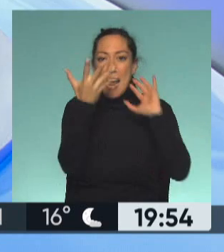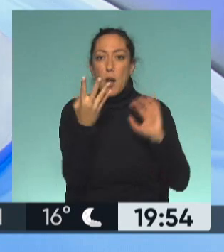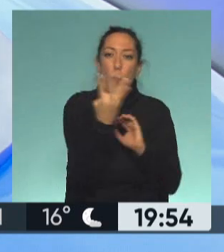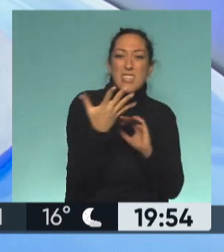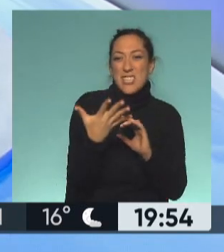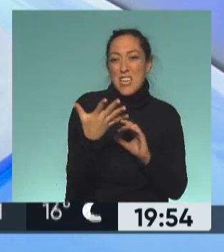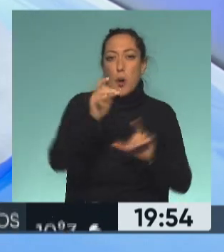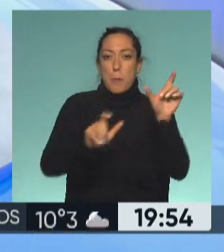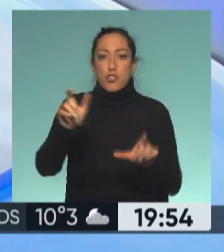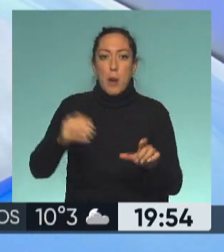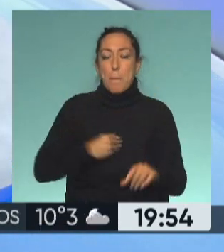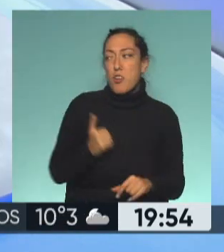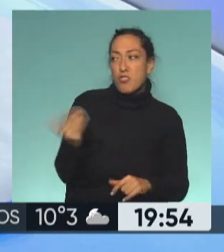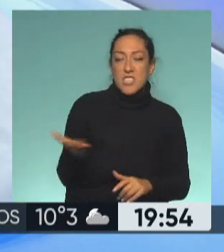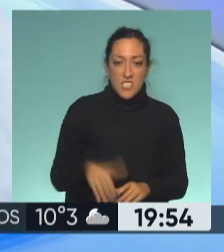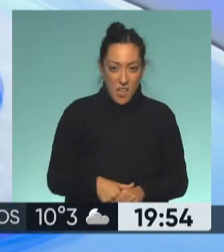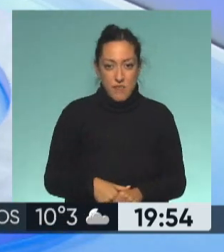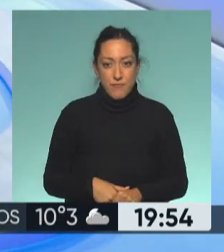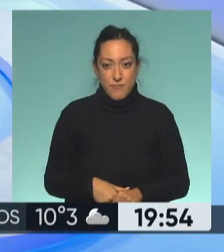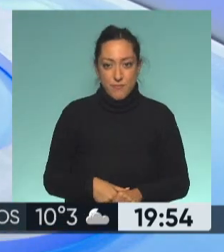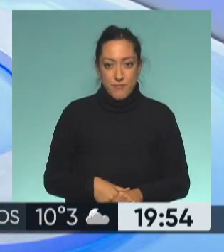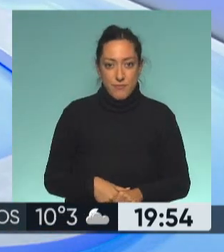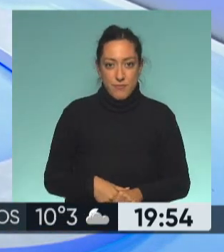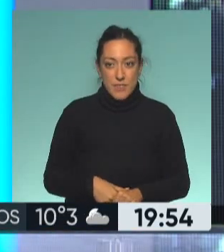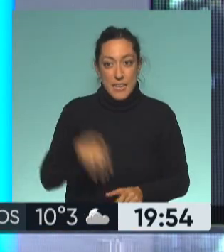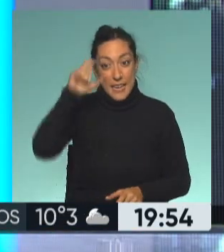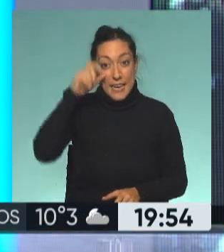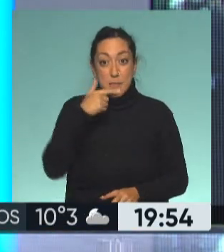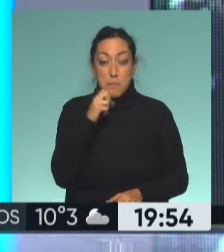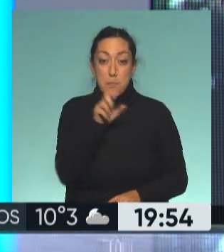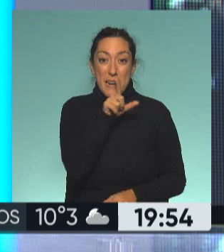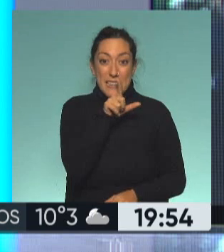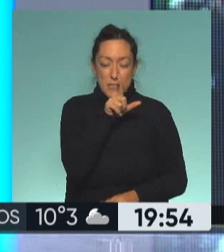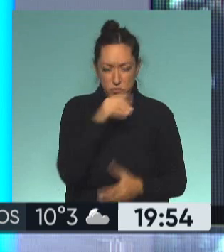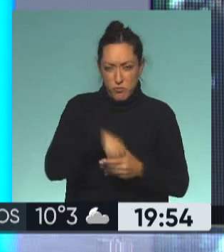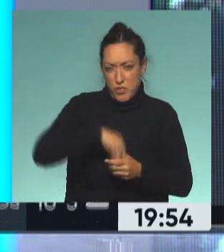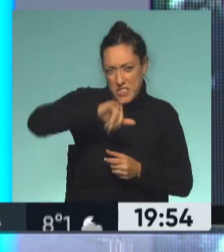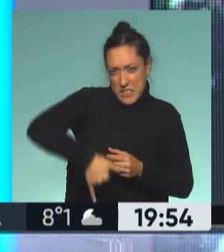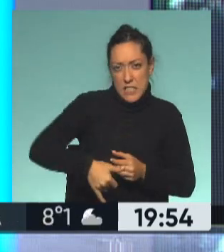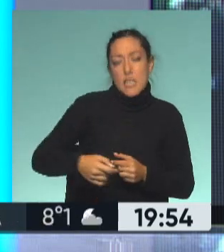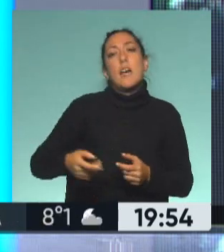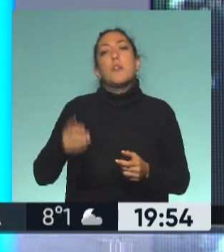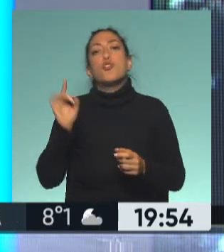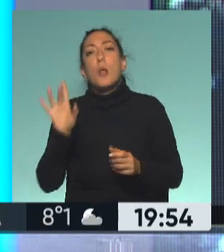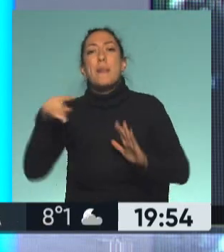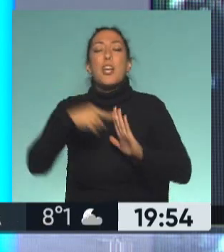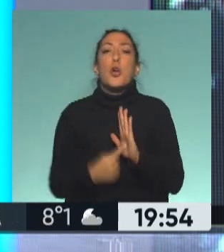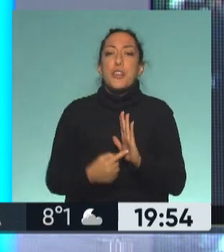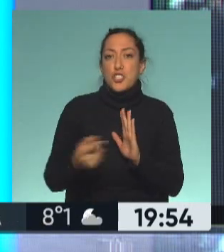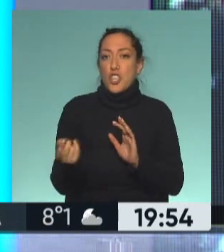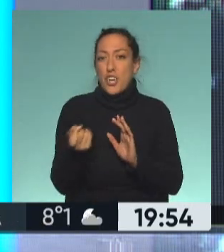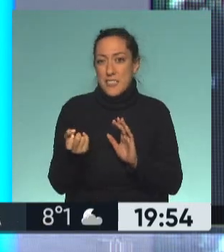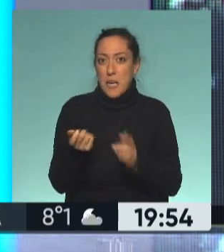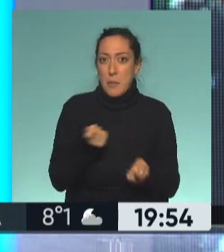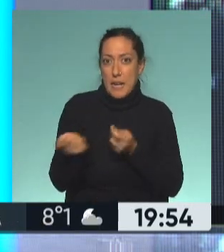en la muerde. provincia de Buenos Muerde, Aires. Eso es lo que claro. están viendo con Esper. Yo te claro. digo, hoy Expert está adentro. Lo que están negociando es cómo y en qué ¿Cómo? condiciones. Pero Claro, Expert porque él está quiere ser ya